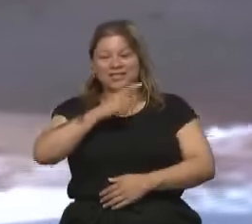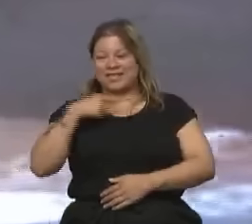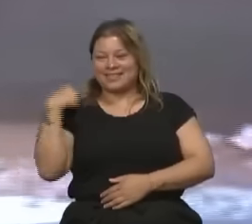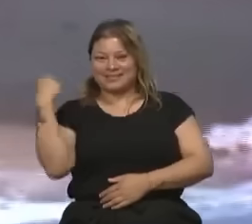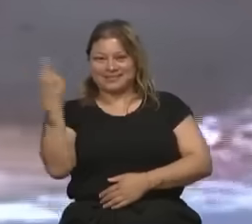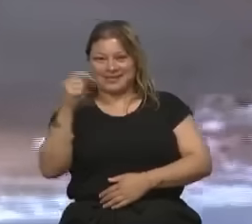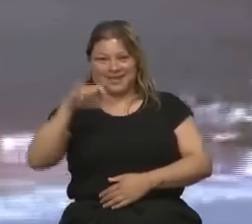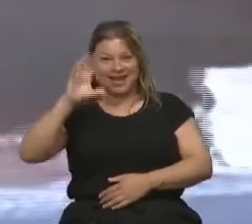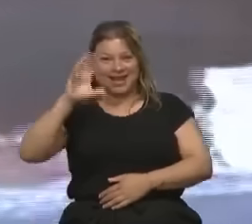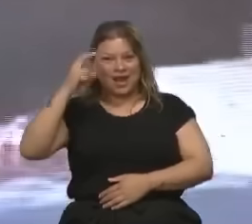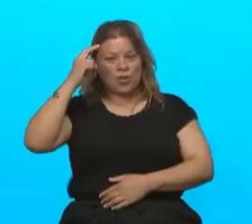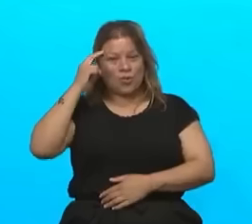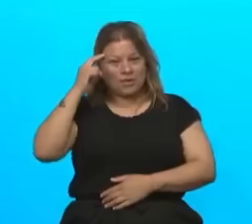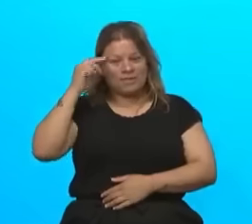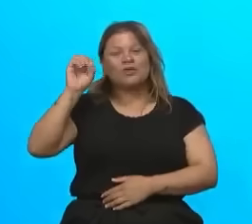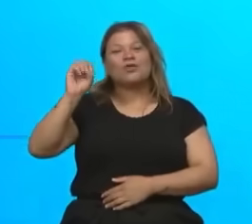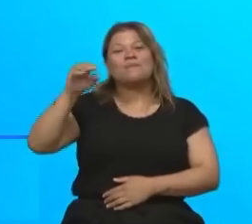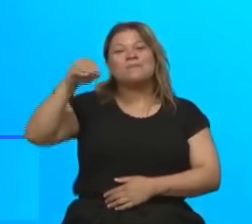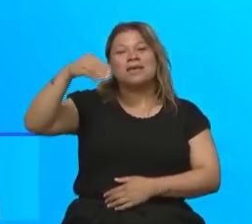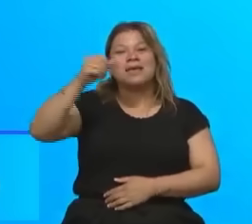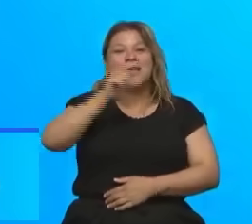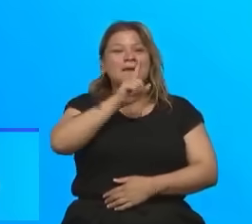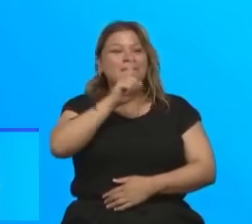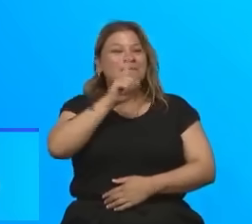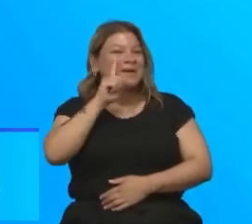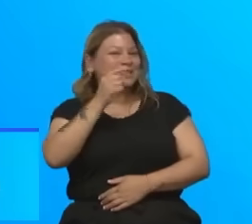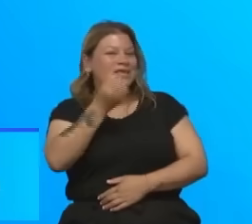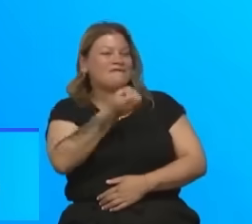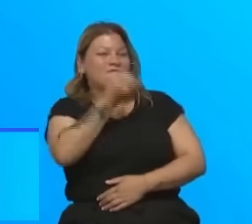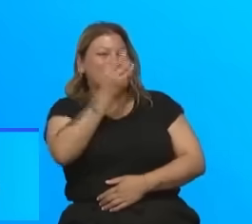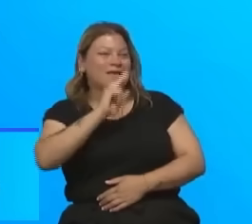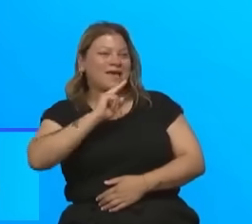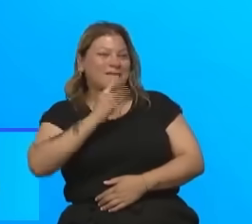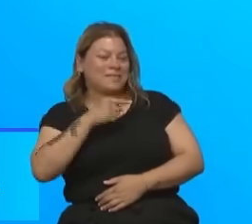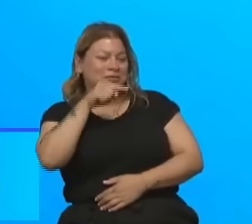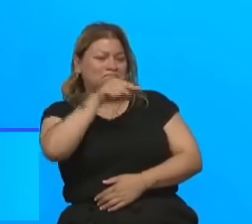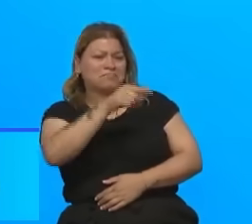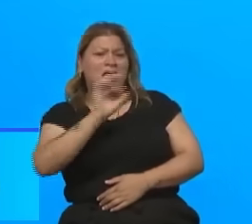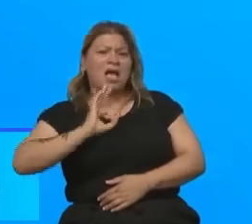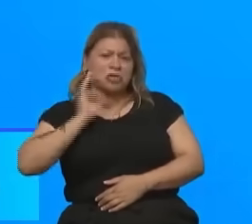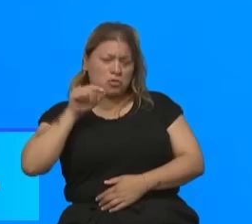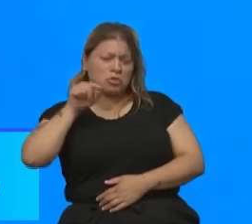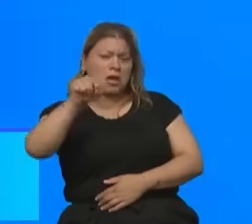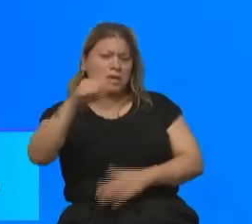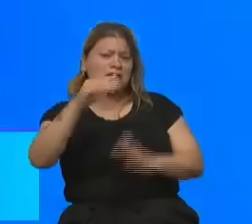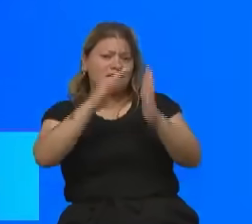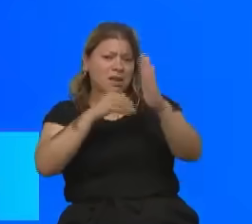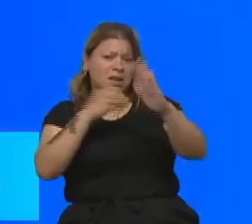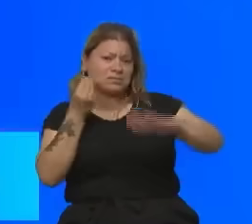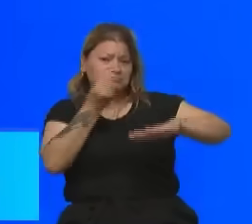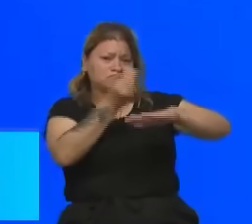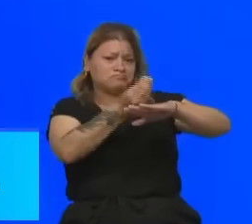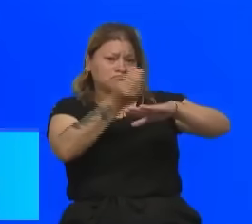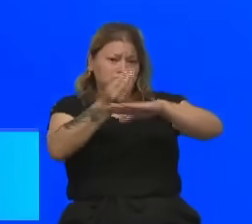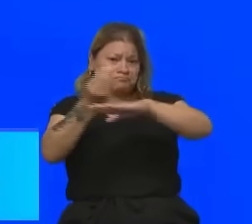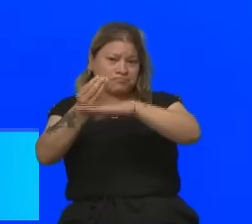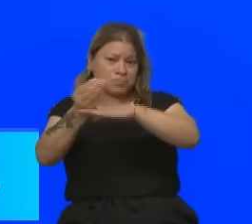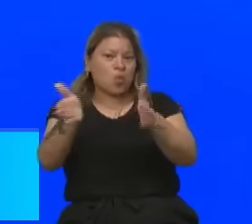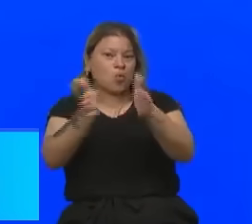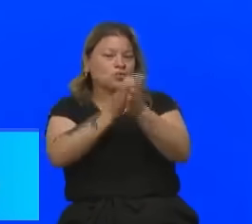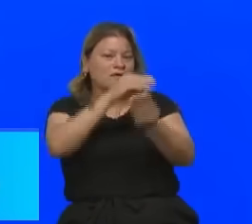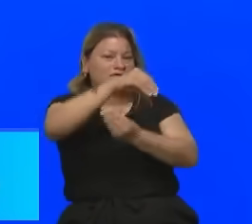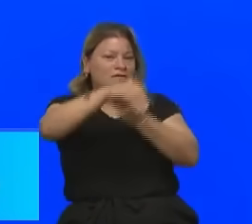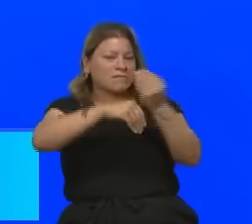está, a Mati Flores, que hace algunos años ya está instalado en Valencia, fincado junto a su familia. Y le